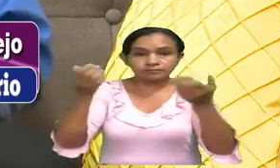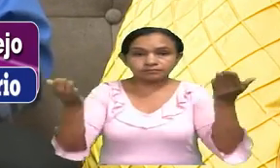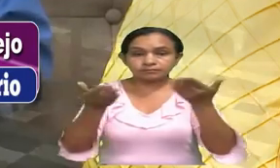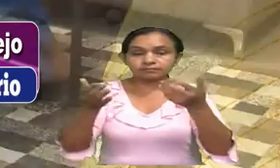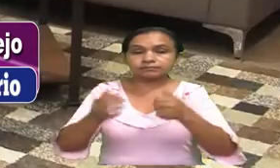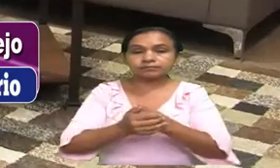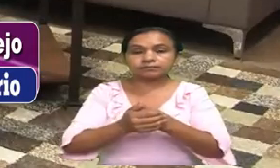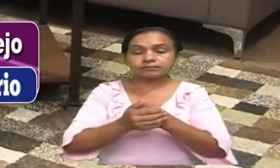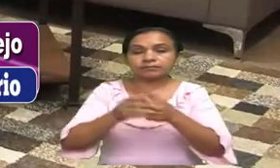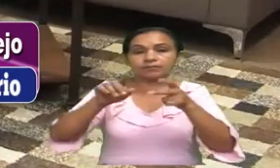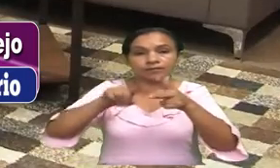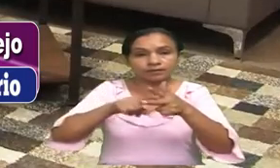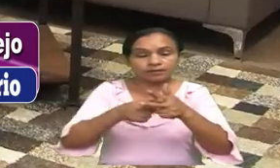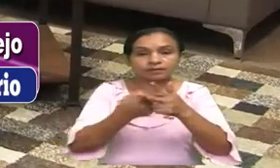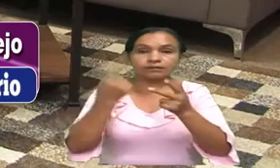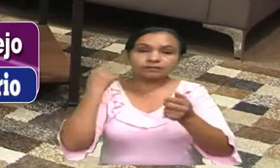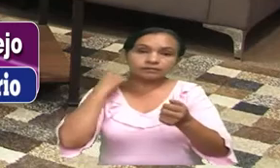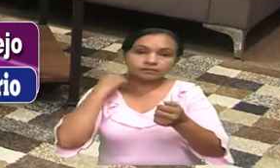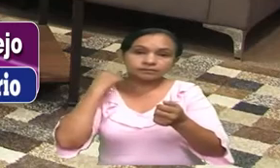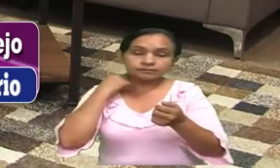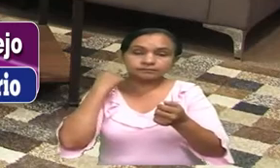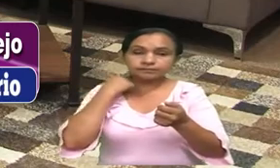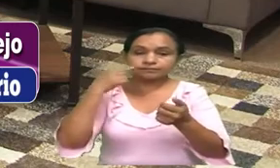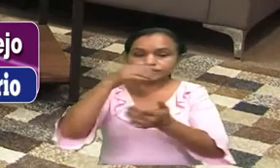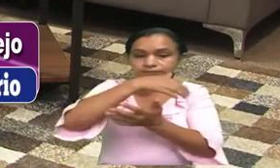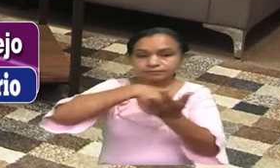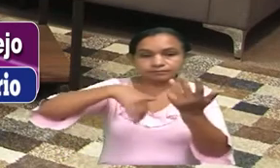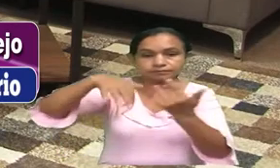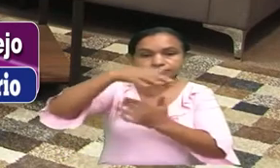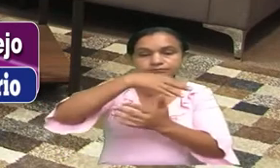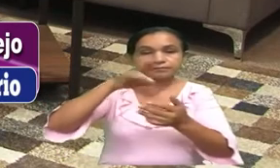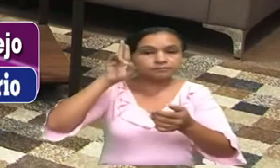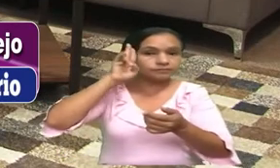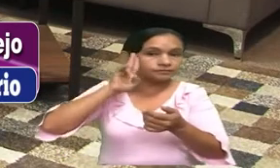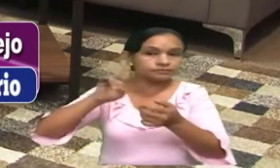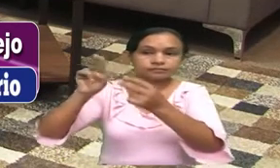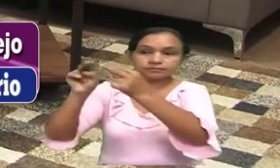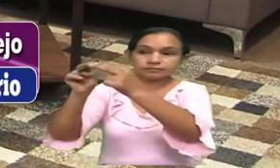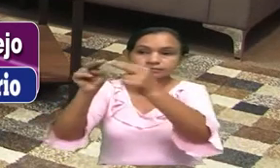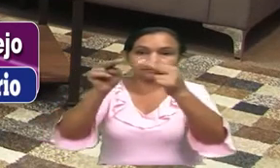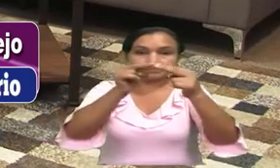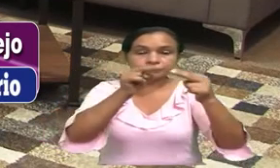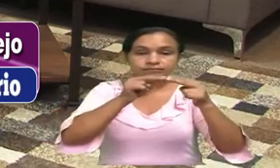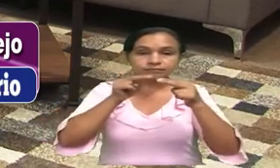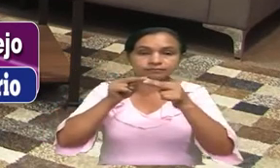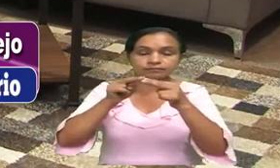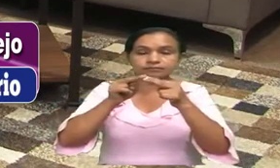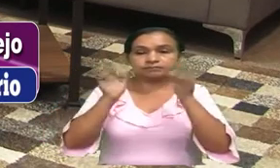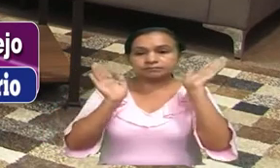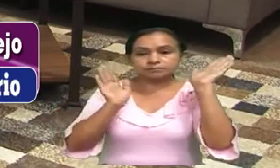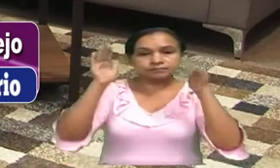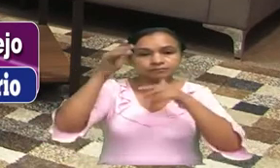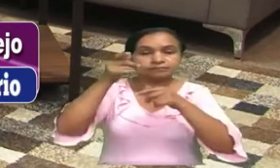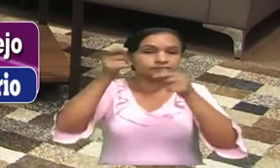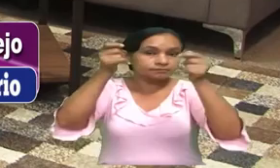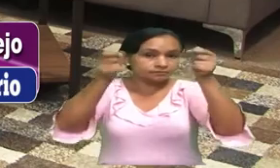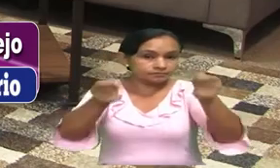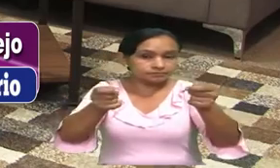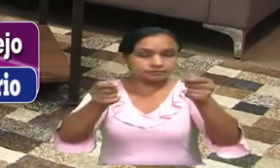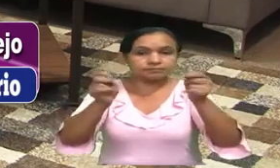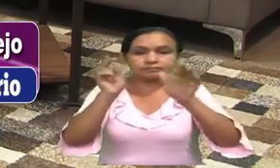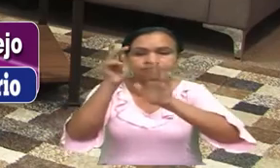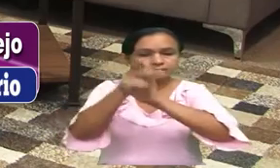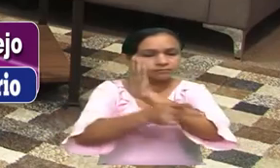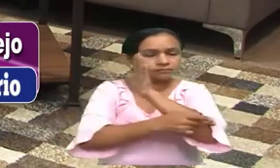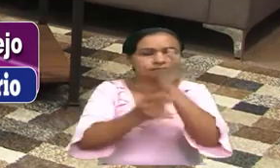en principio siempre tenemos una relación bilateral a las universidades, ¿verdad? Claro. Para reconocimientos de título. Esto se hace también a nivel de